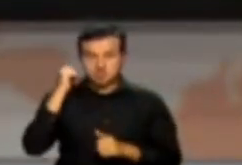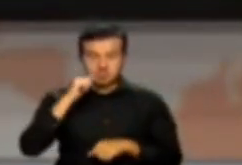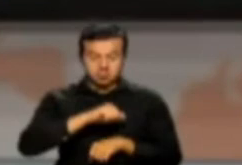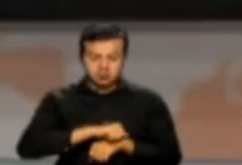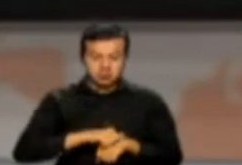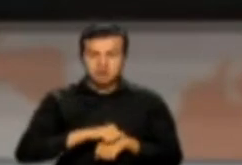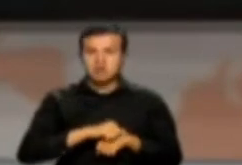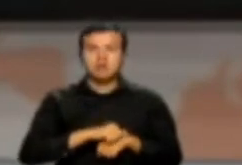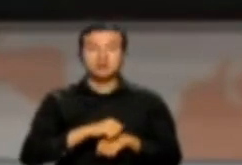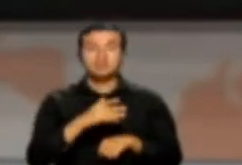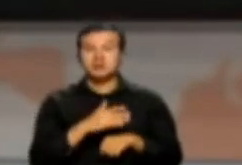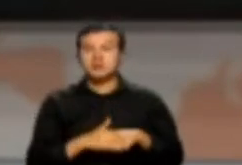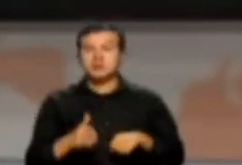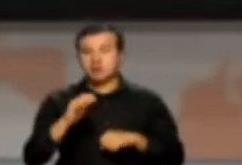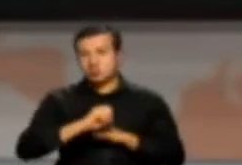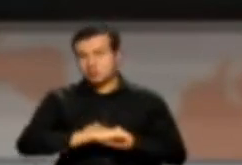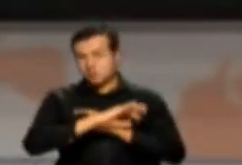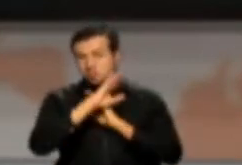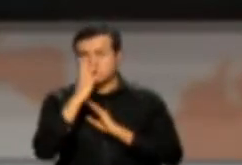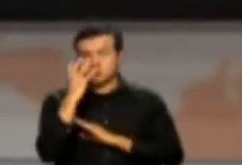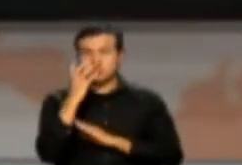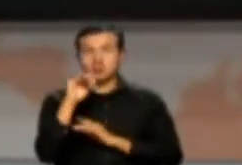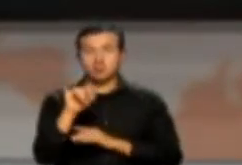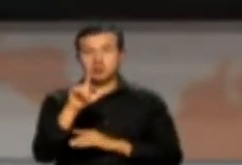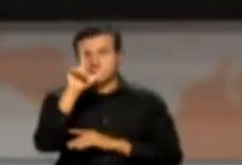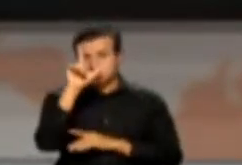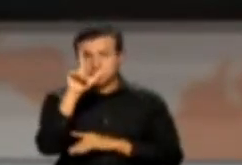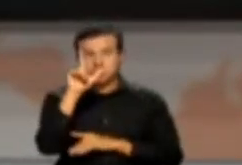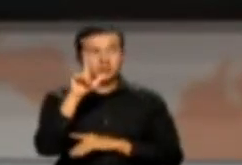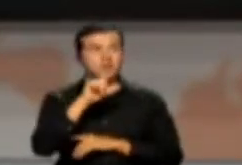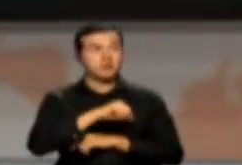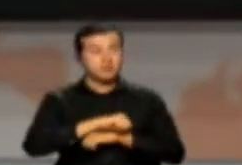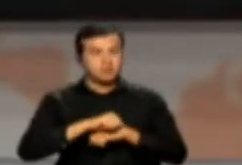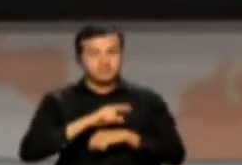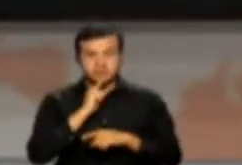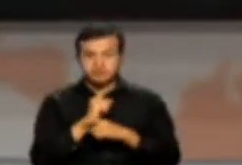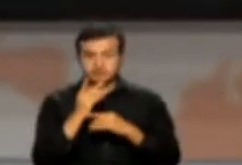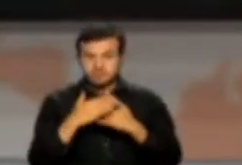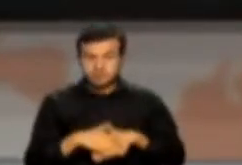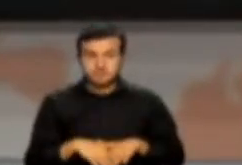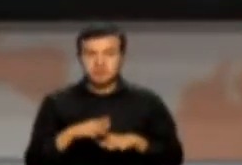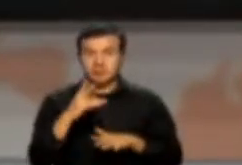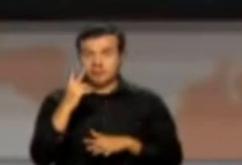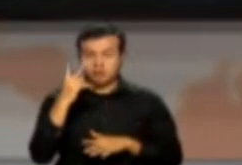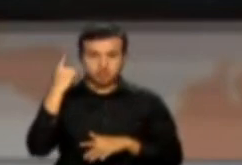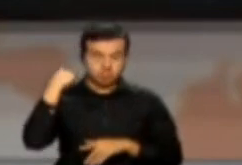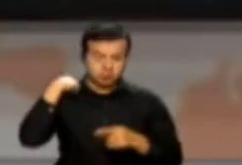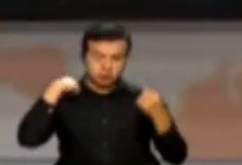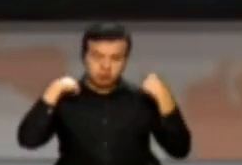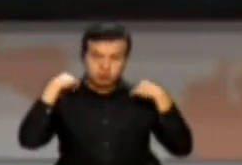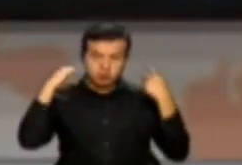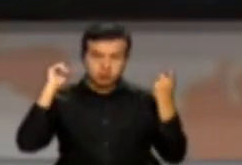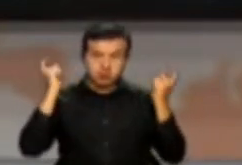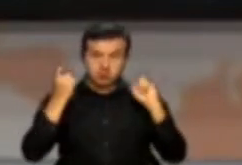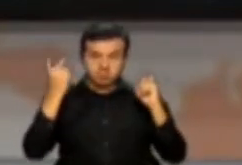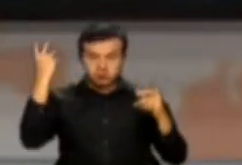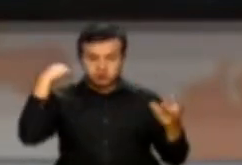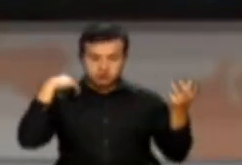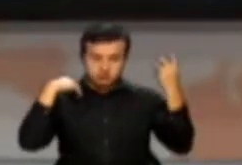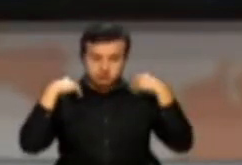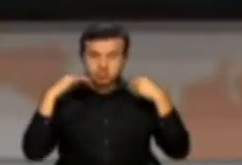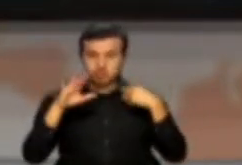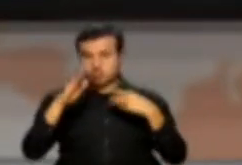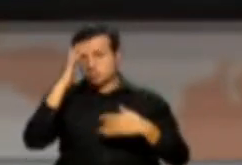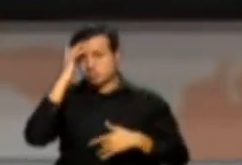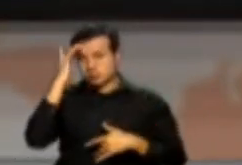se llevó a cabo en la madrugada del 14 de julio se le tras planteamos ambos pulmones debido a su patología que